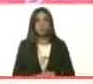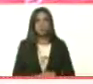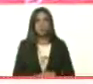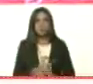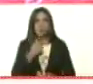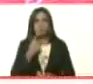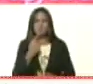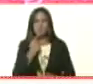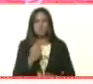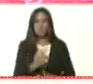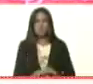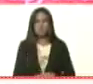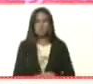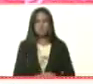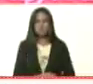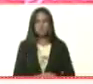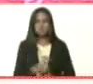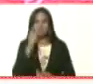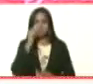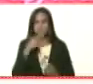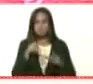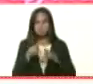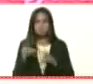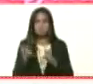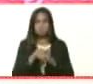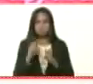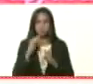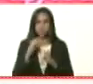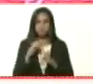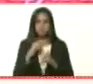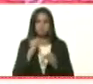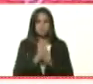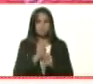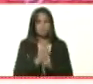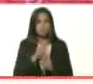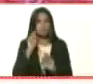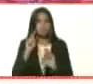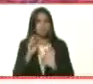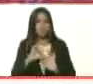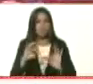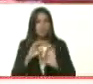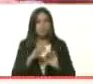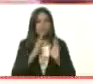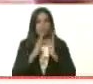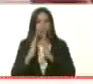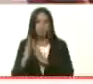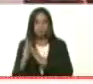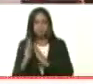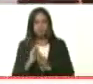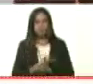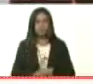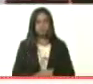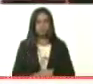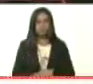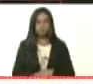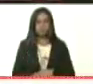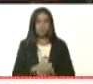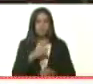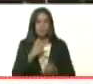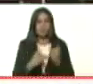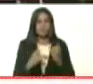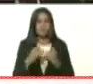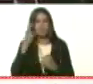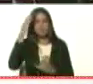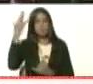decía, cito a León Trotsky, los obreros no necesitan el control para fines